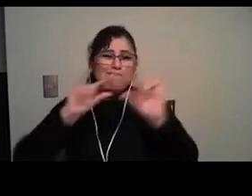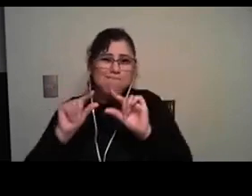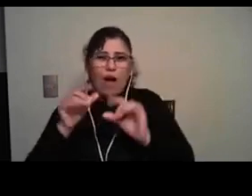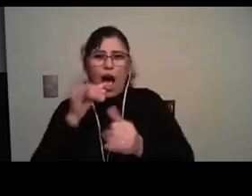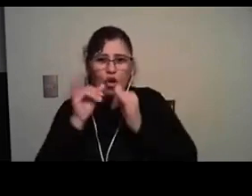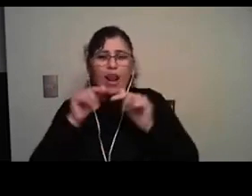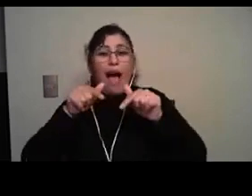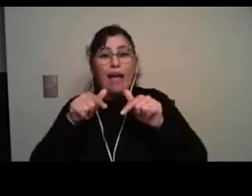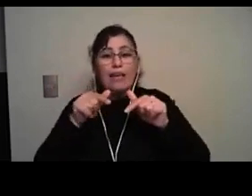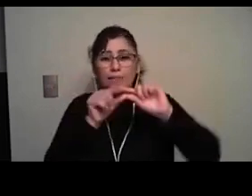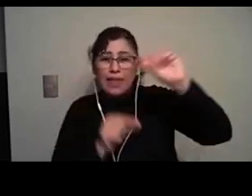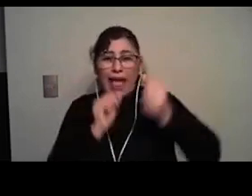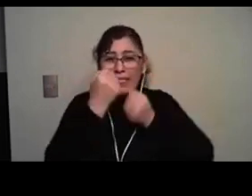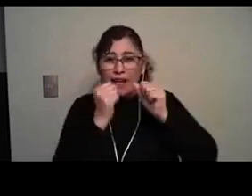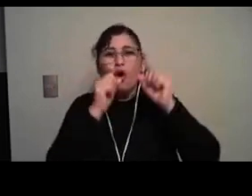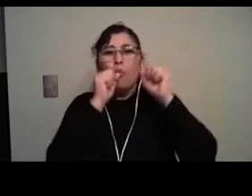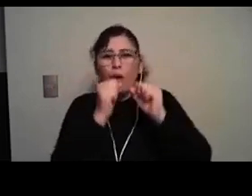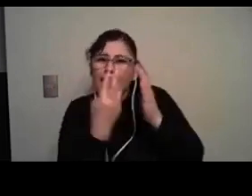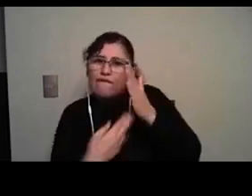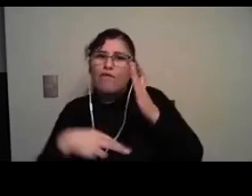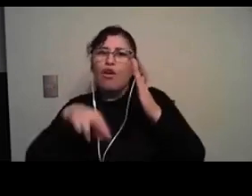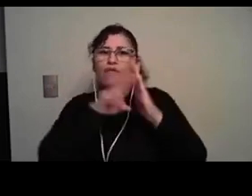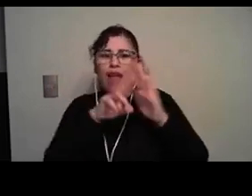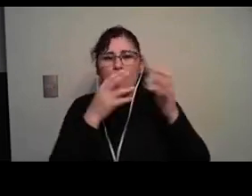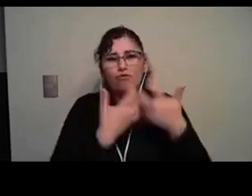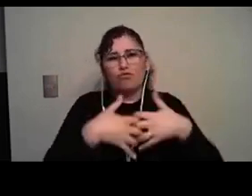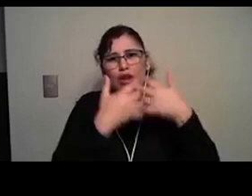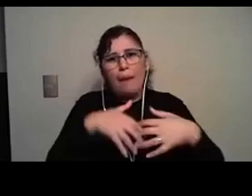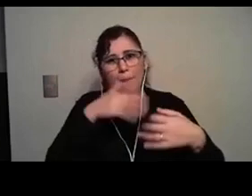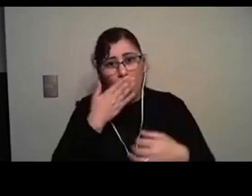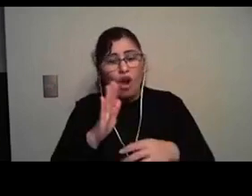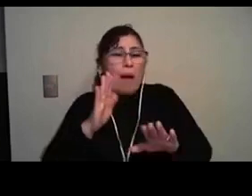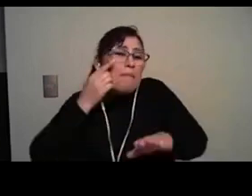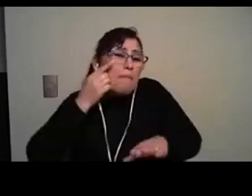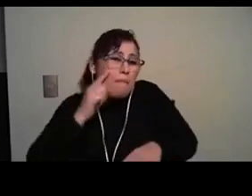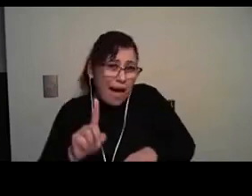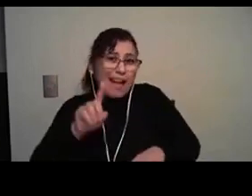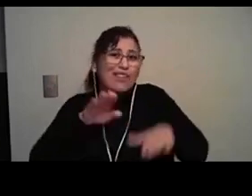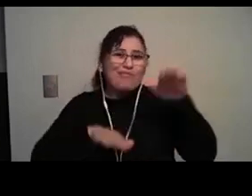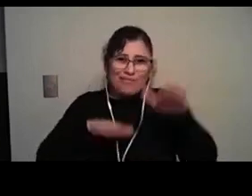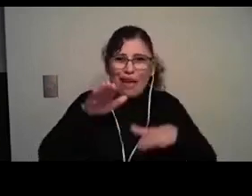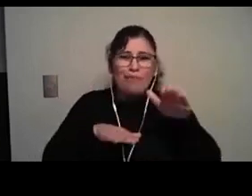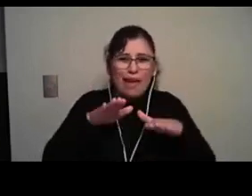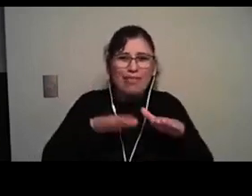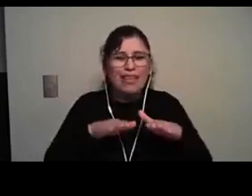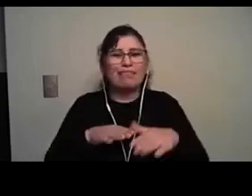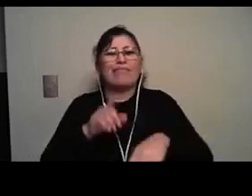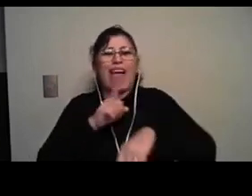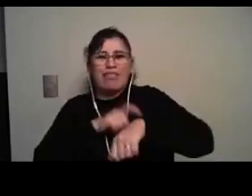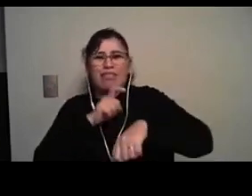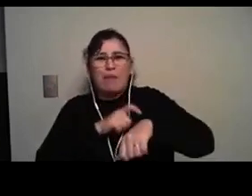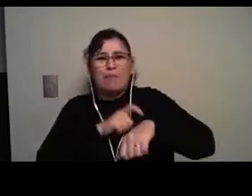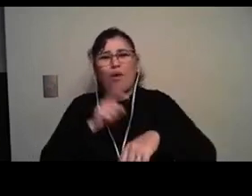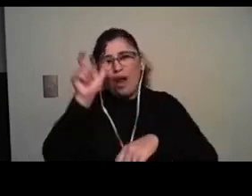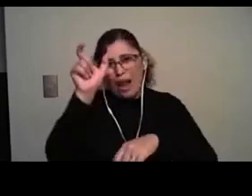nervios se pueden regenerar un poco y mejorar la funcionalidad, pero también depende de el periodo en el cual la persona haya